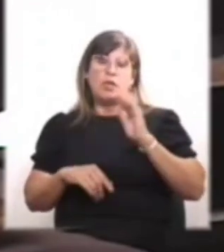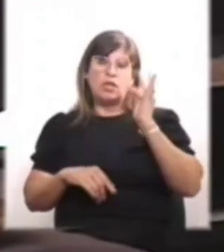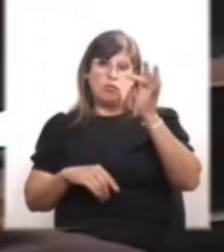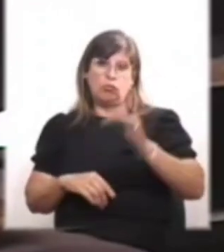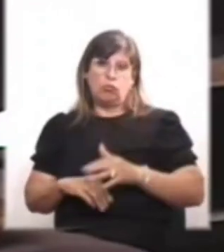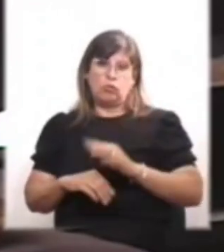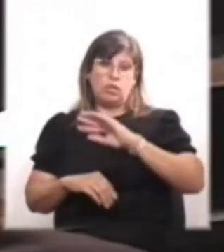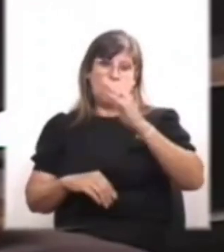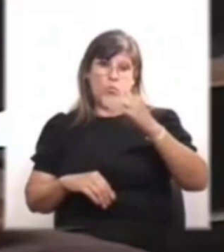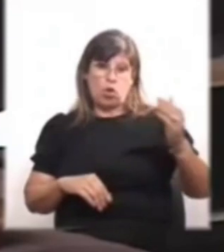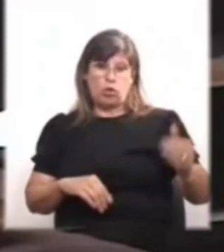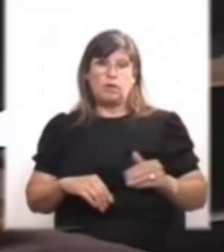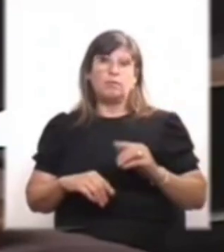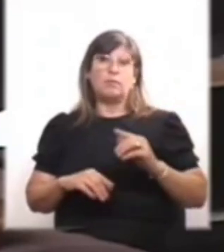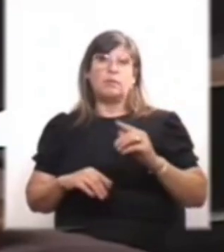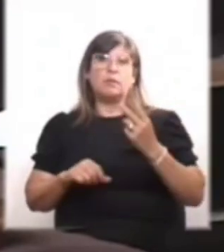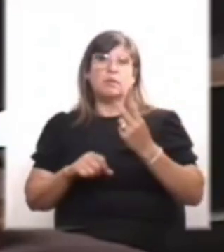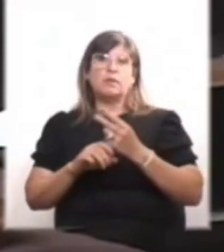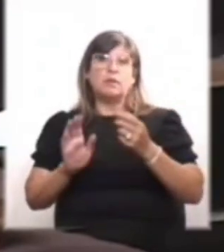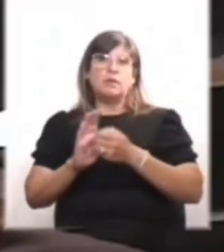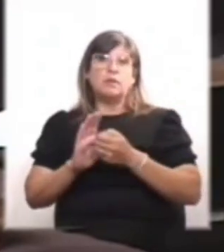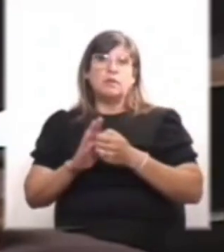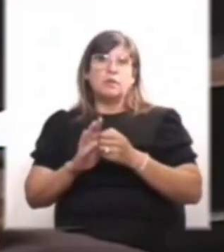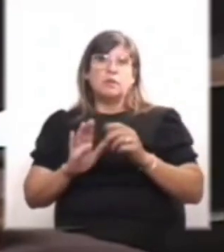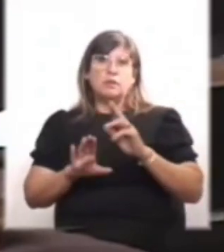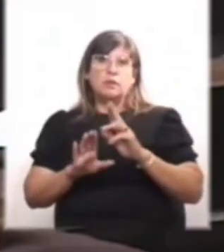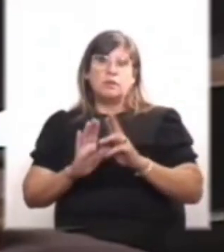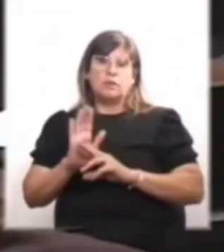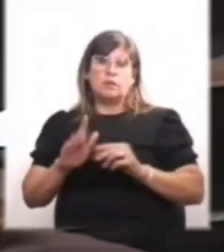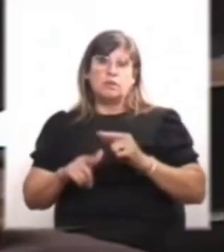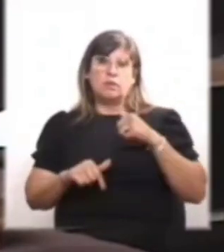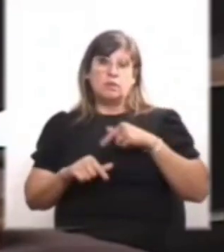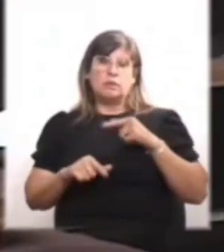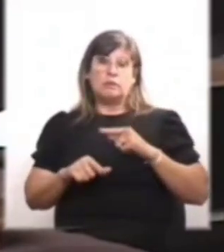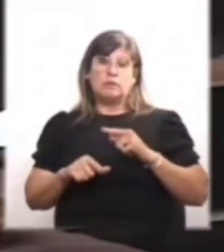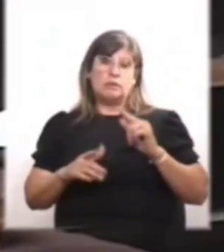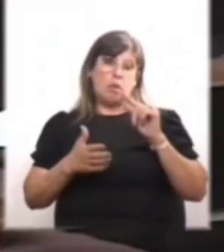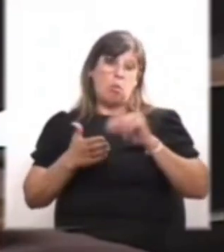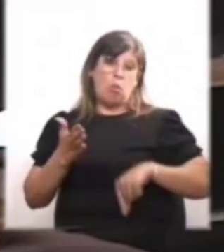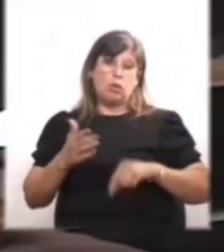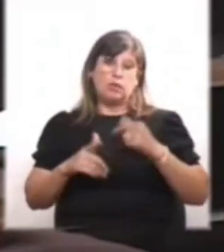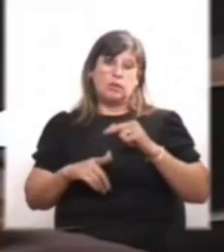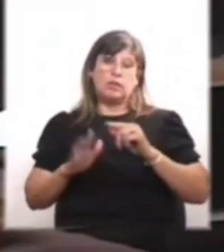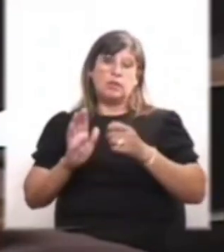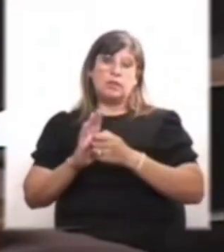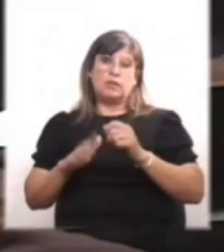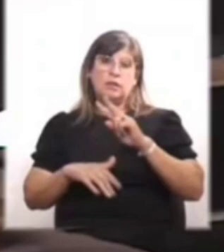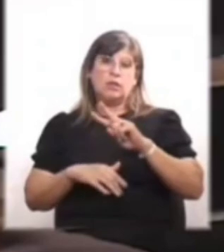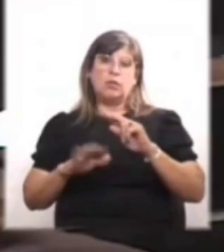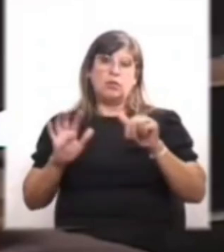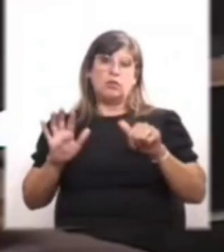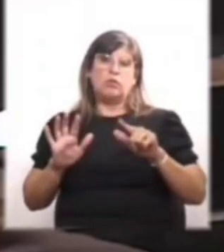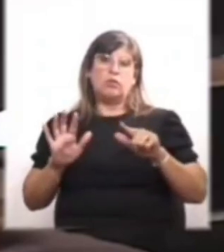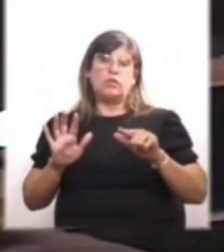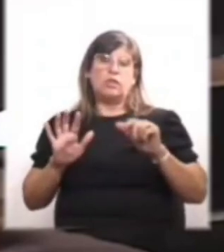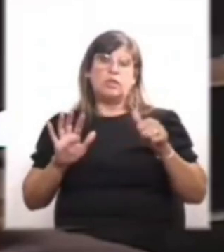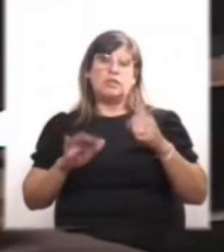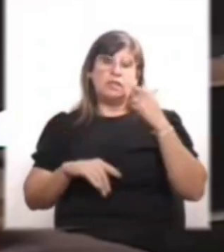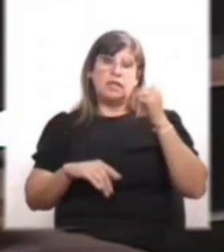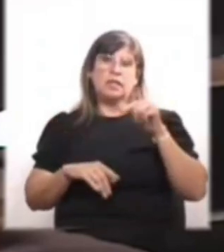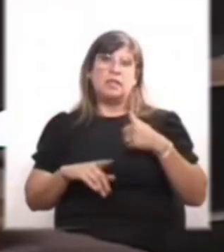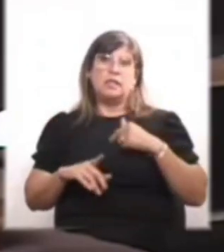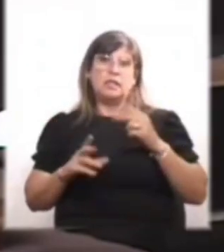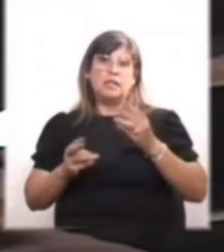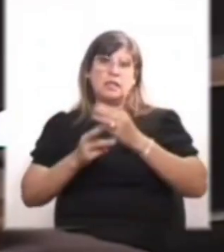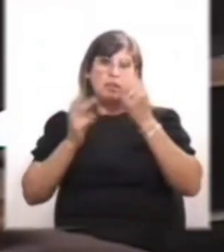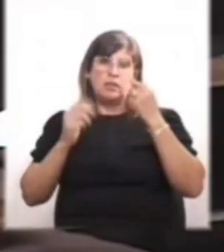futuro. El segundo artículo se regula en que las infracciones a lo dispuesto en el artículo 276 de la ley 6.736 y en